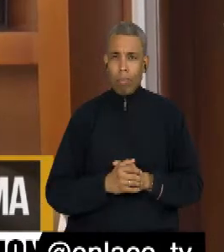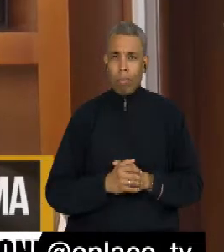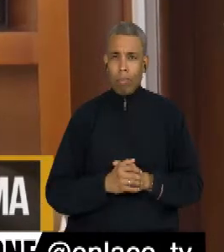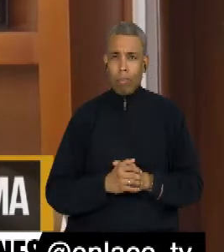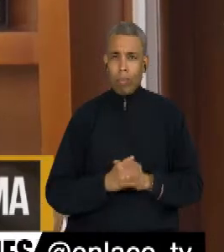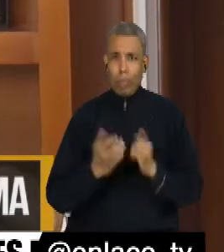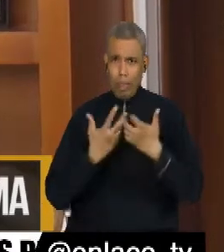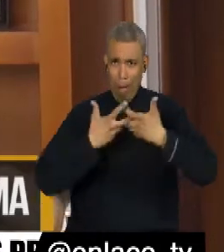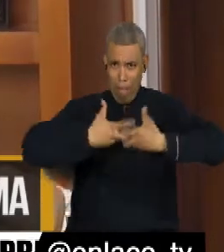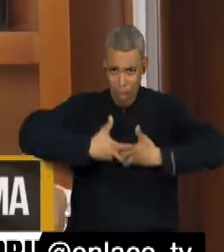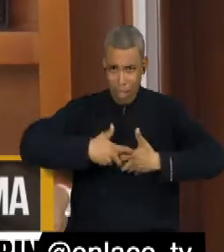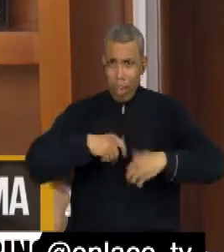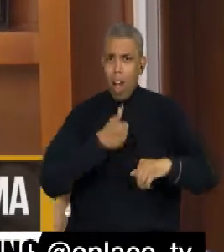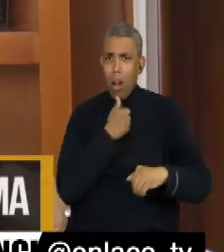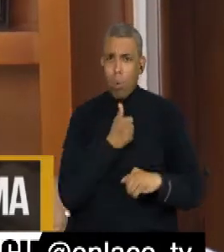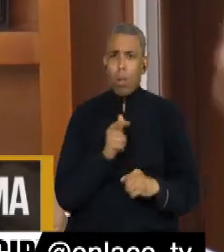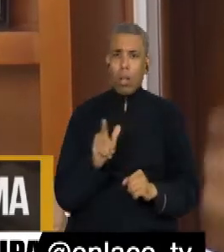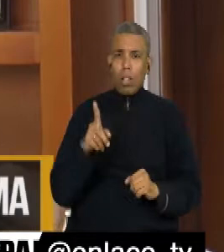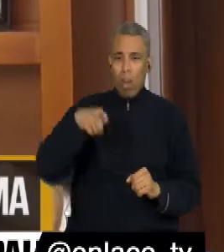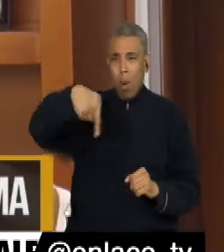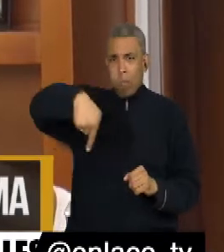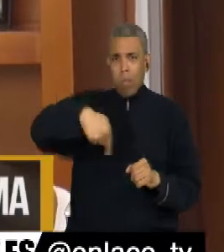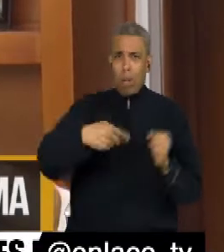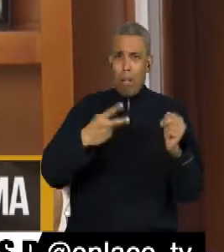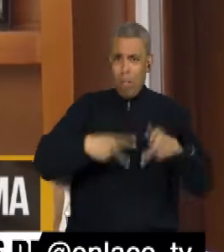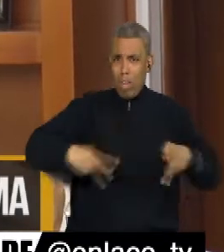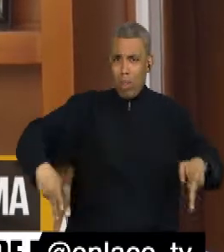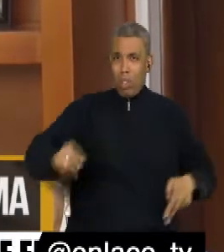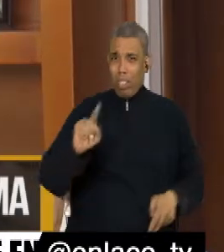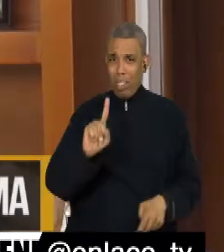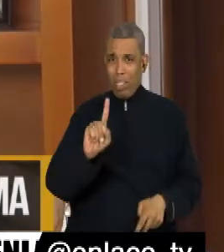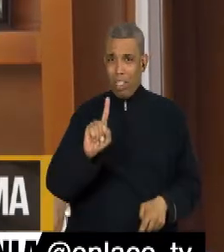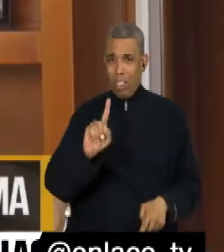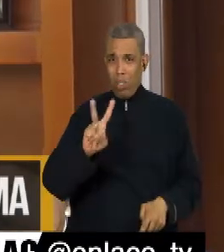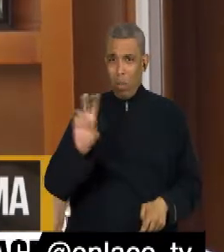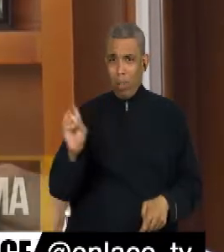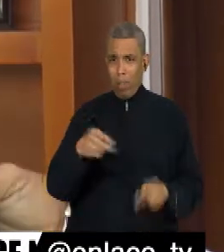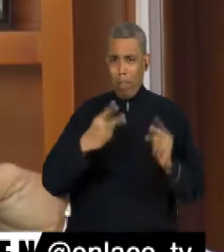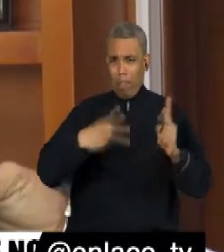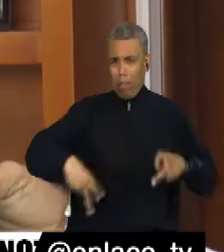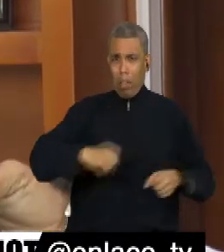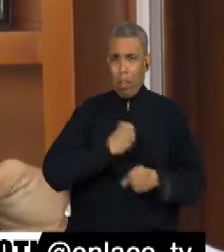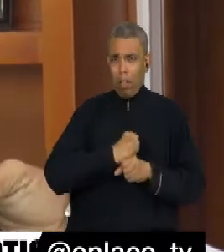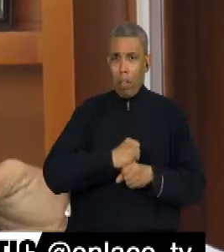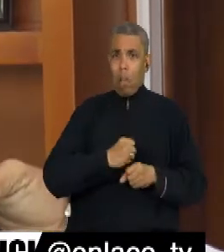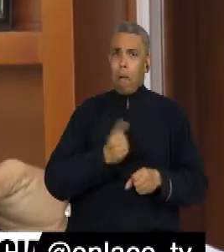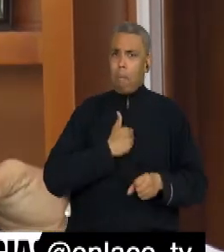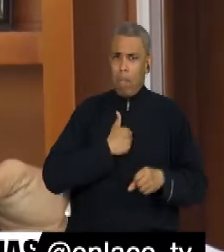107 empleados consumimos agua potable directamente del grifo, no hay ningún inconveniente.